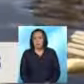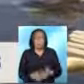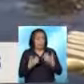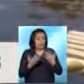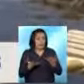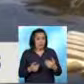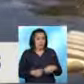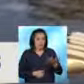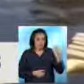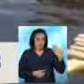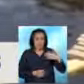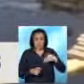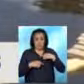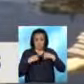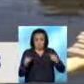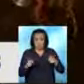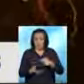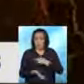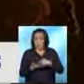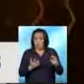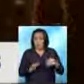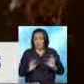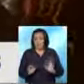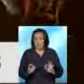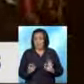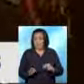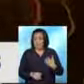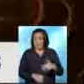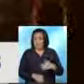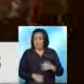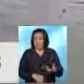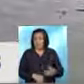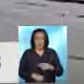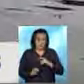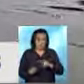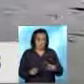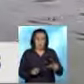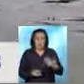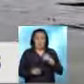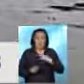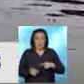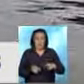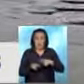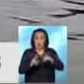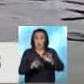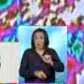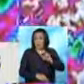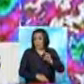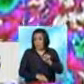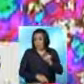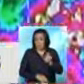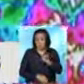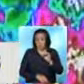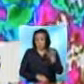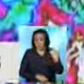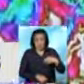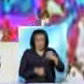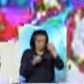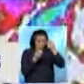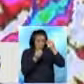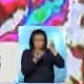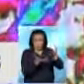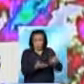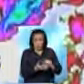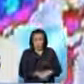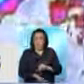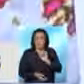Gracias. Como lo habíamos anunciado la semana pasada, el peligro y comportamiento que venía mostrando el río Amazonas. El último reporte que dio a